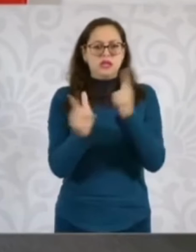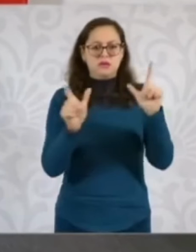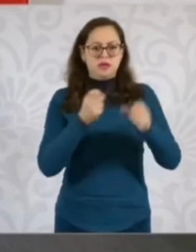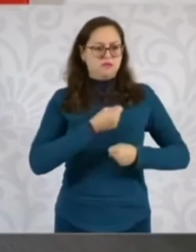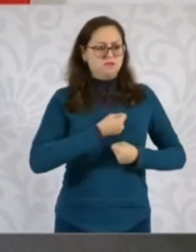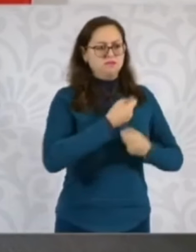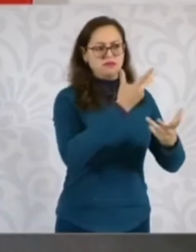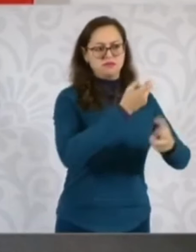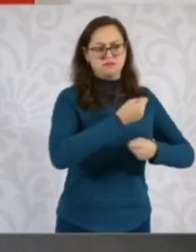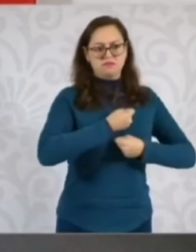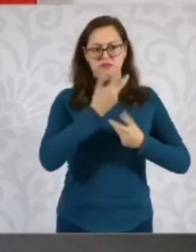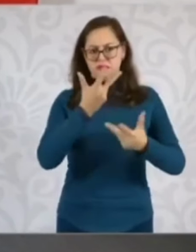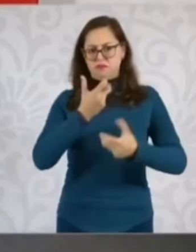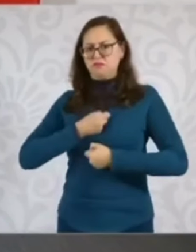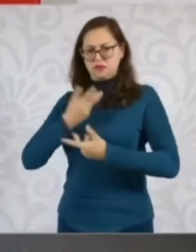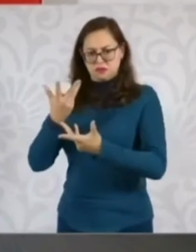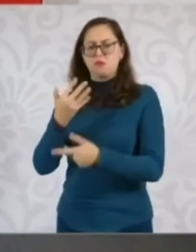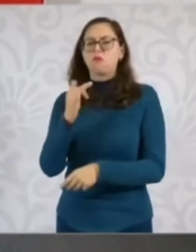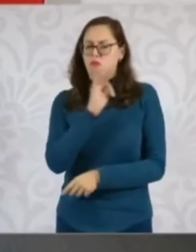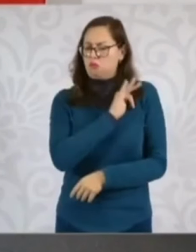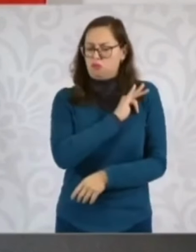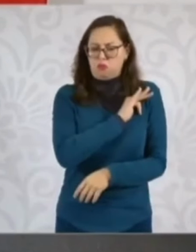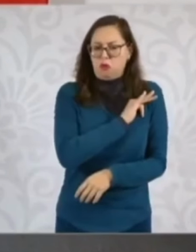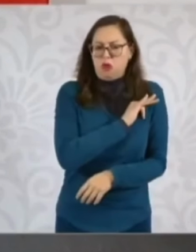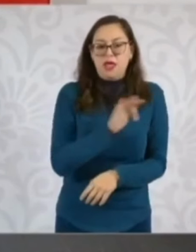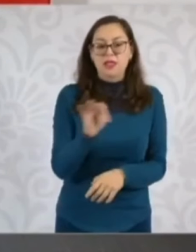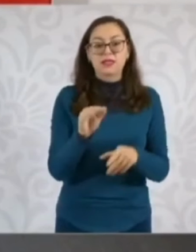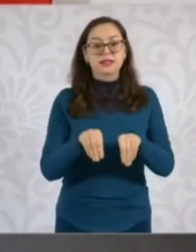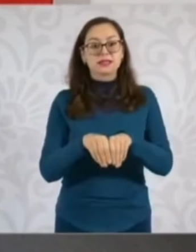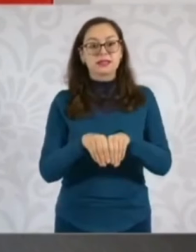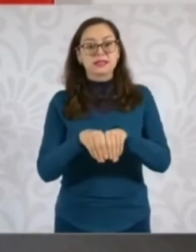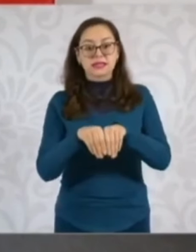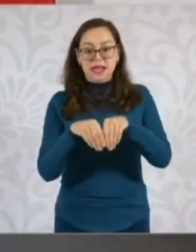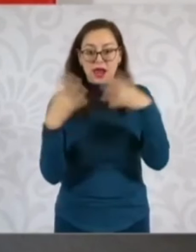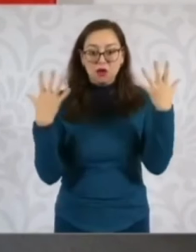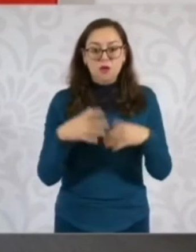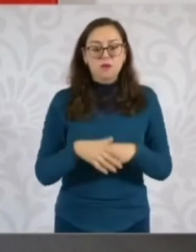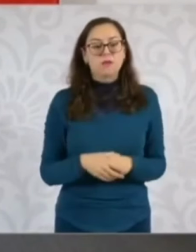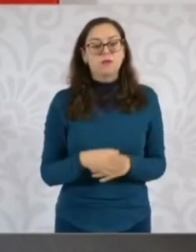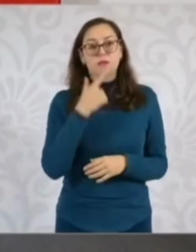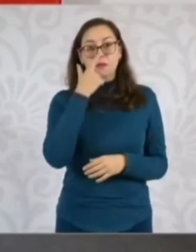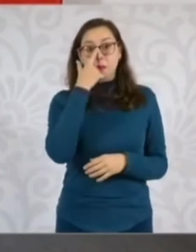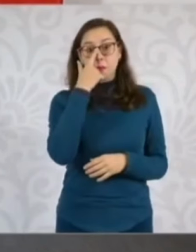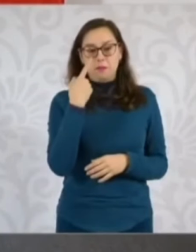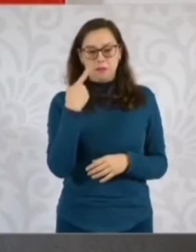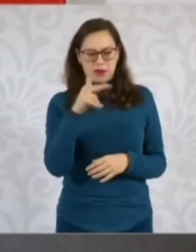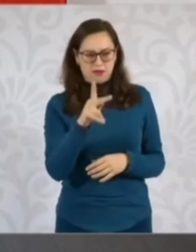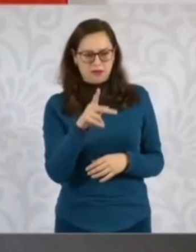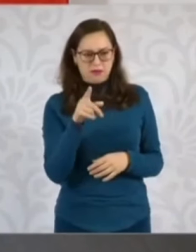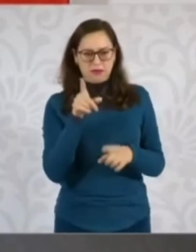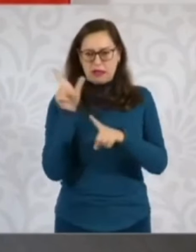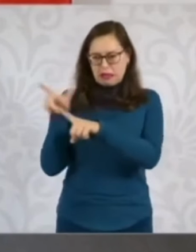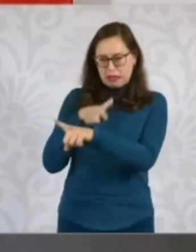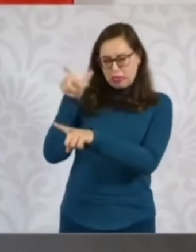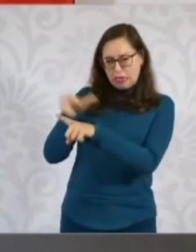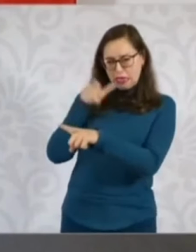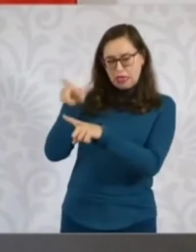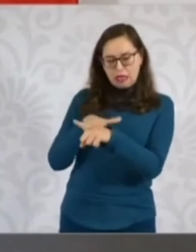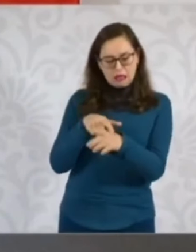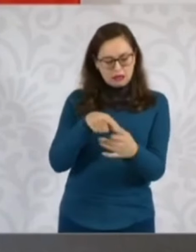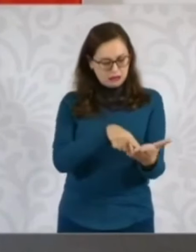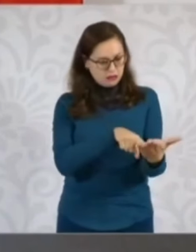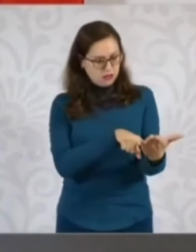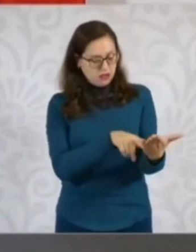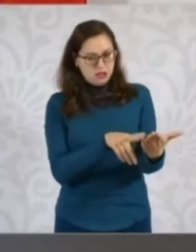Pero hay una parte que de este cartón que salió, que es denigrante hacia una